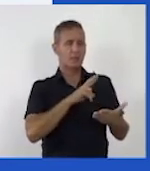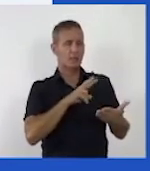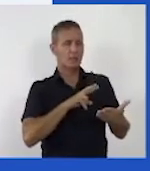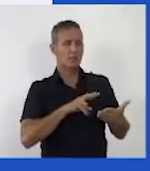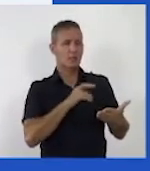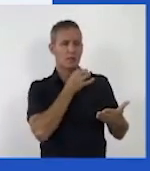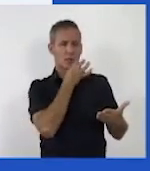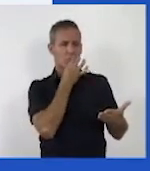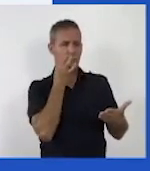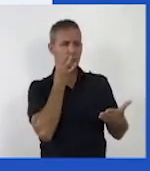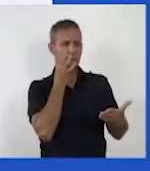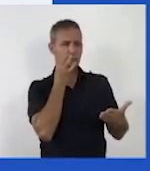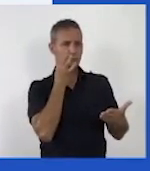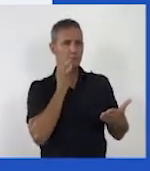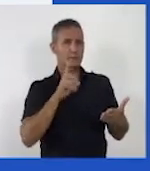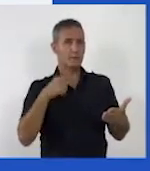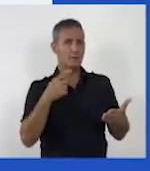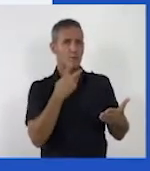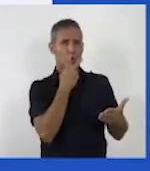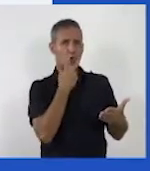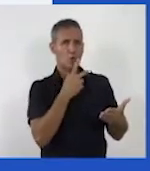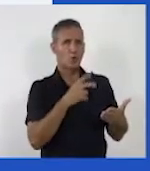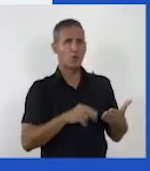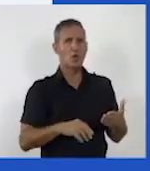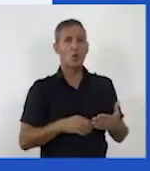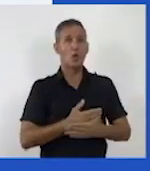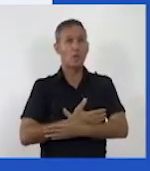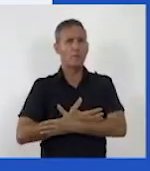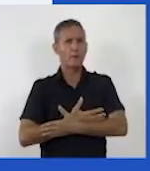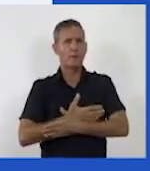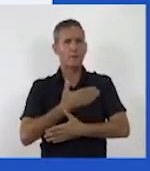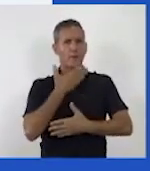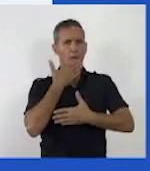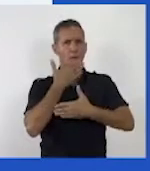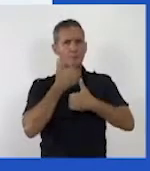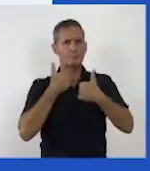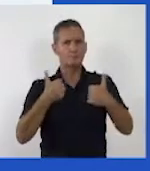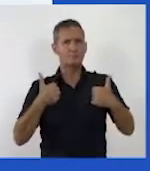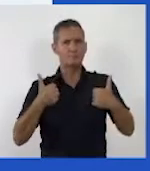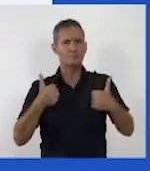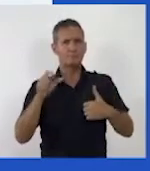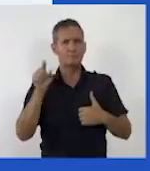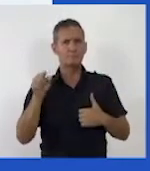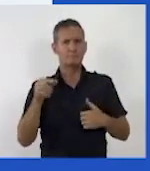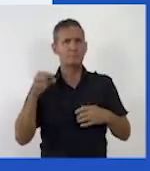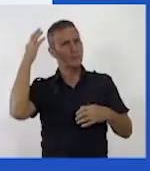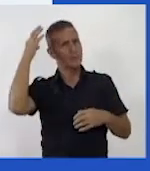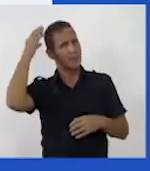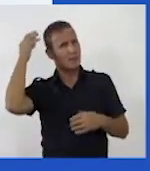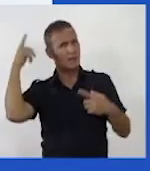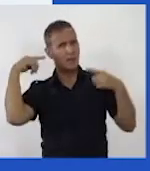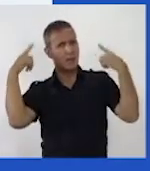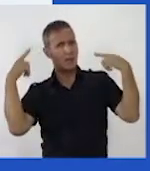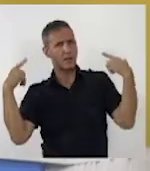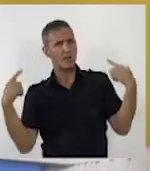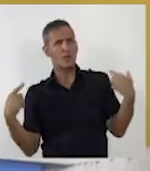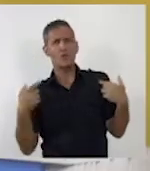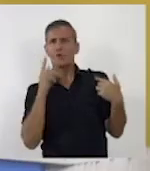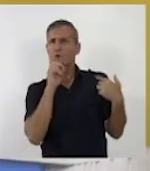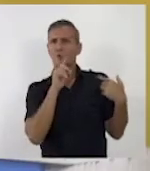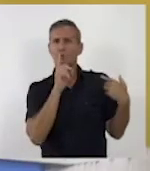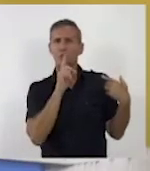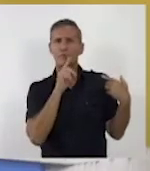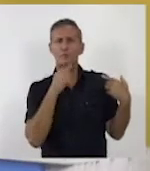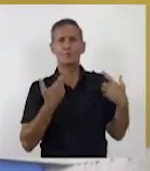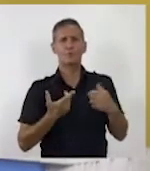silencio y oralmente bebé es un magnífico niño de 5 años tiene el pelo muy rubio lo que le cayenne